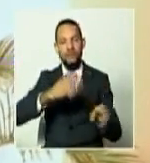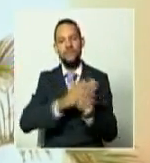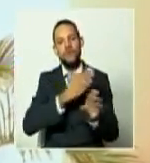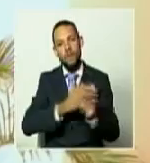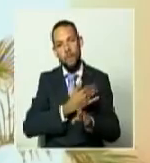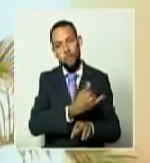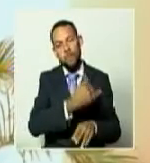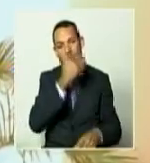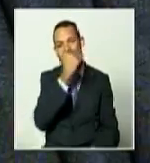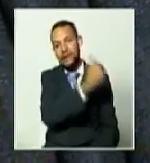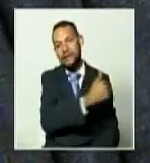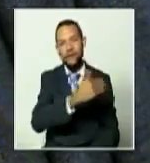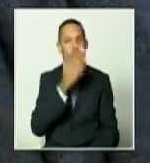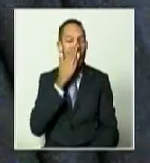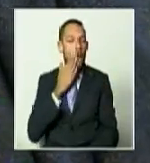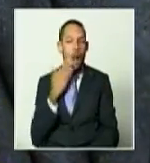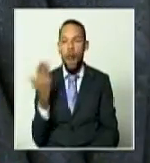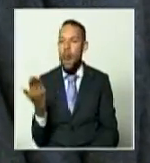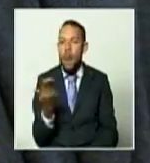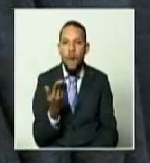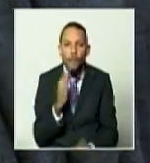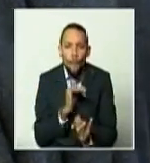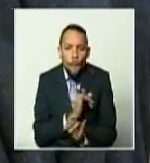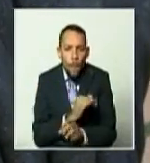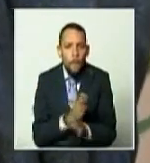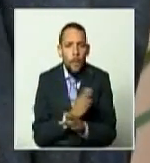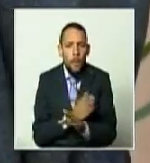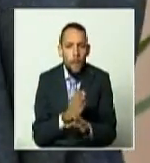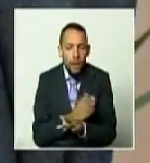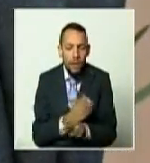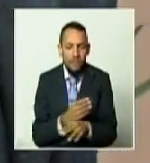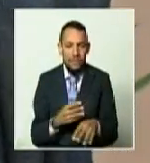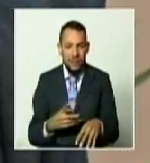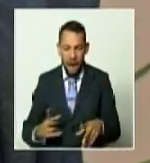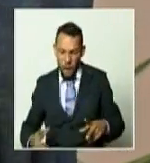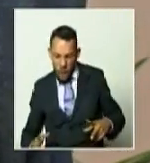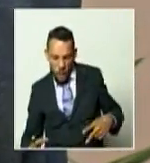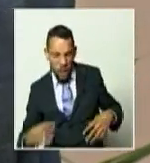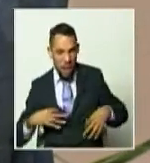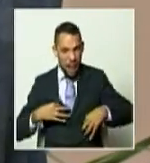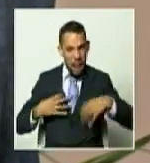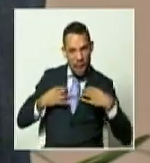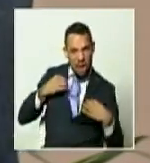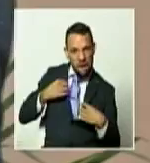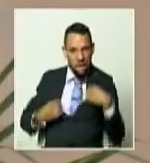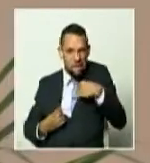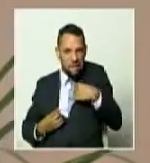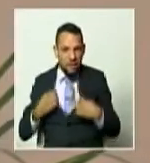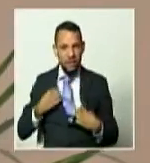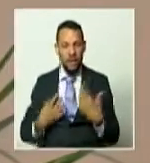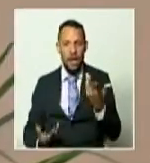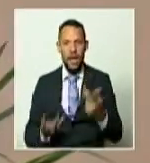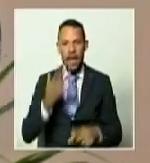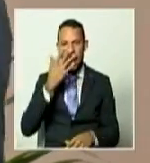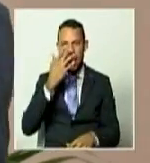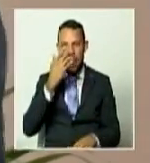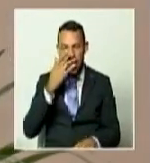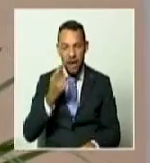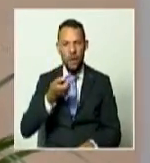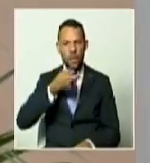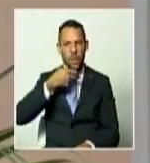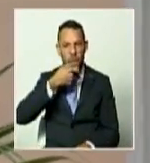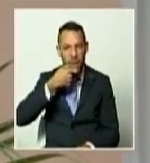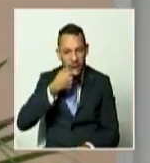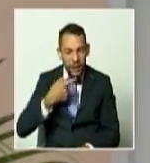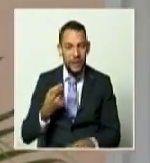de los niños y jóvenes en la calle. Entonces vamos a ver prendas como muy desgastadas, los colores, el negro y el gris van a ser primarios,